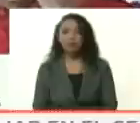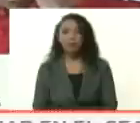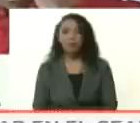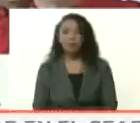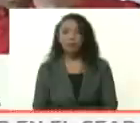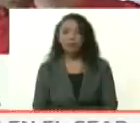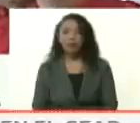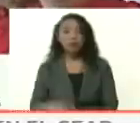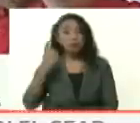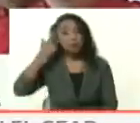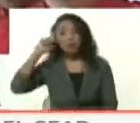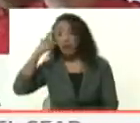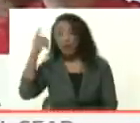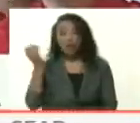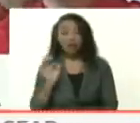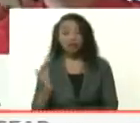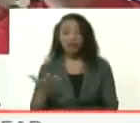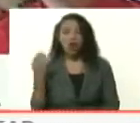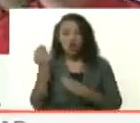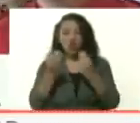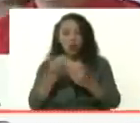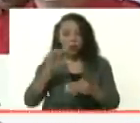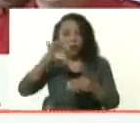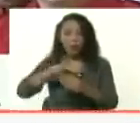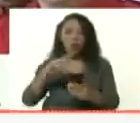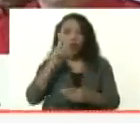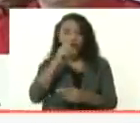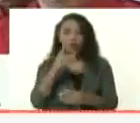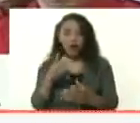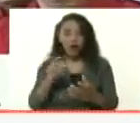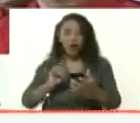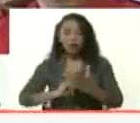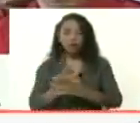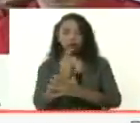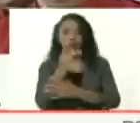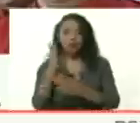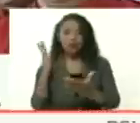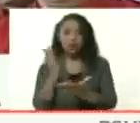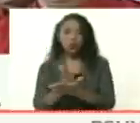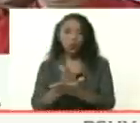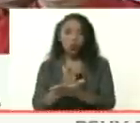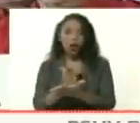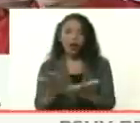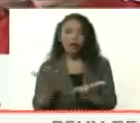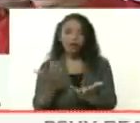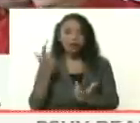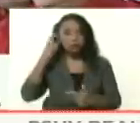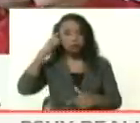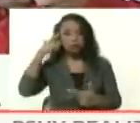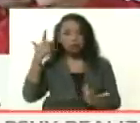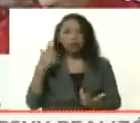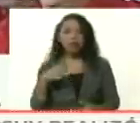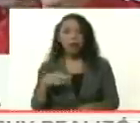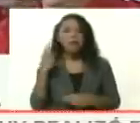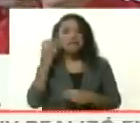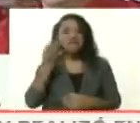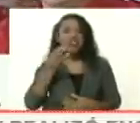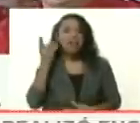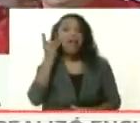Gente que no sabía cómo se sembraba una mata de yuca. ¿Está Darío? ¿Verdad, Darío?